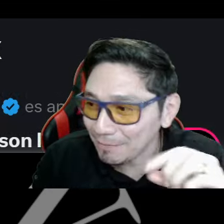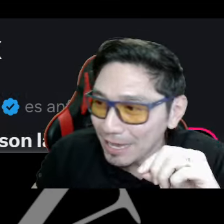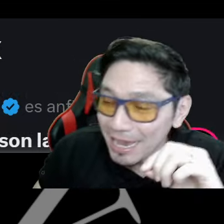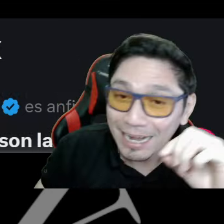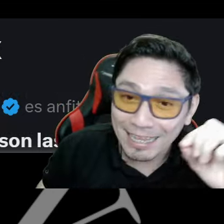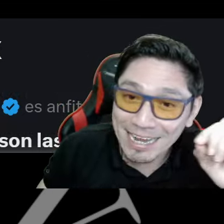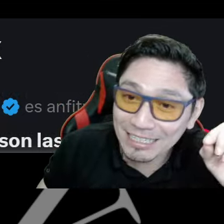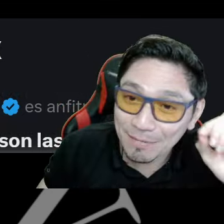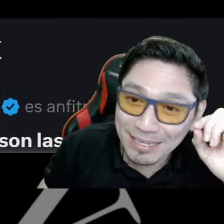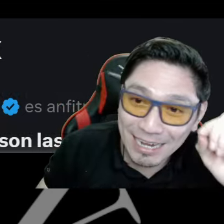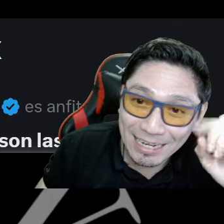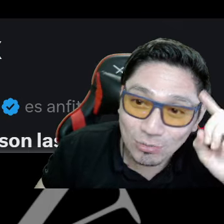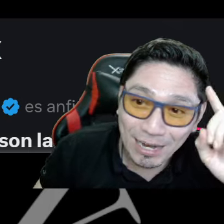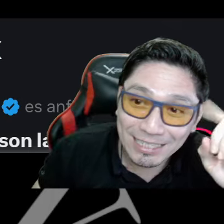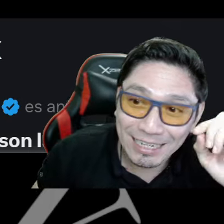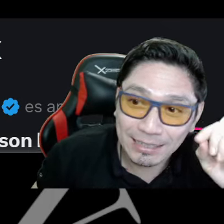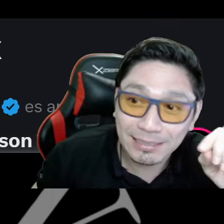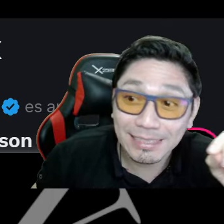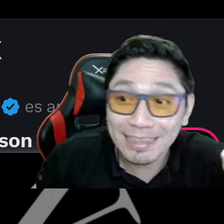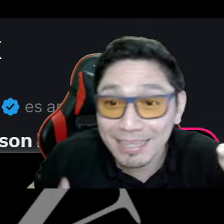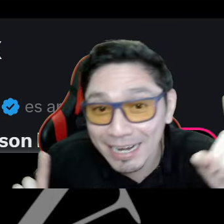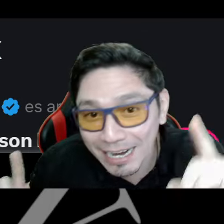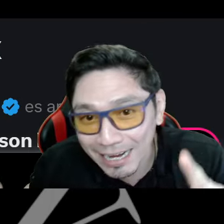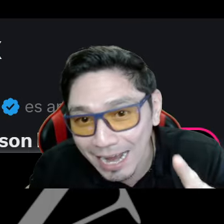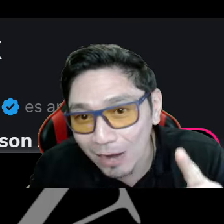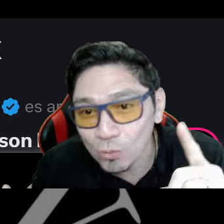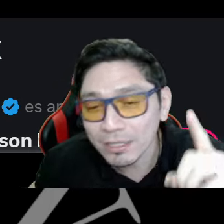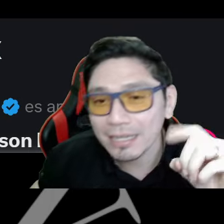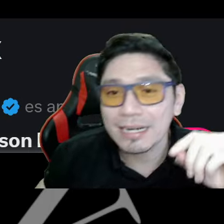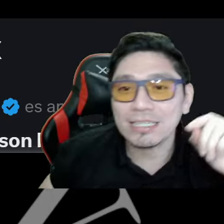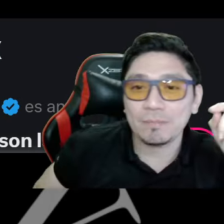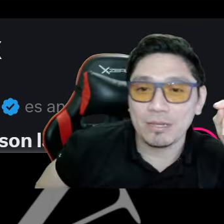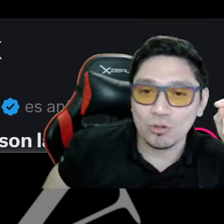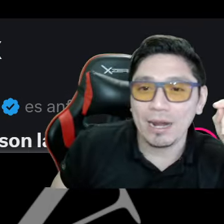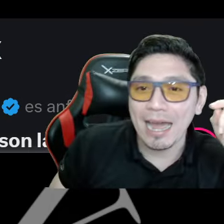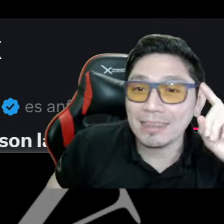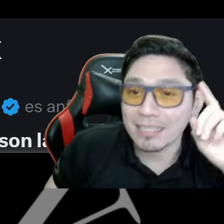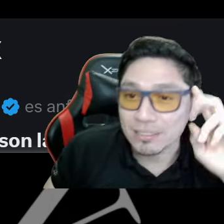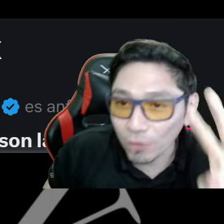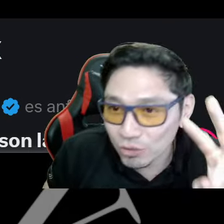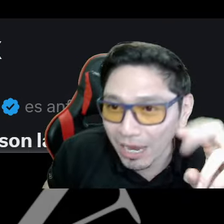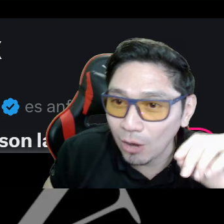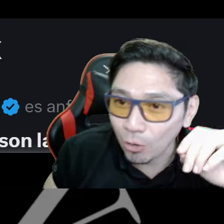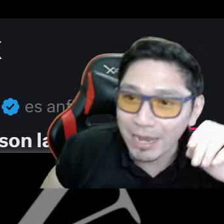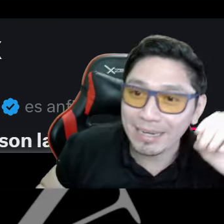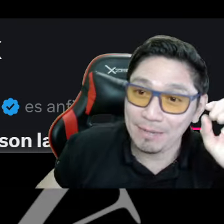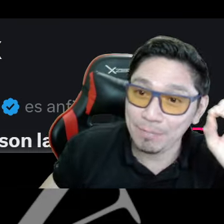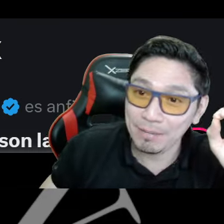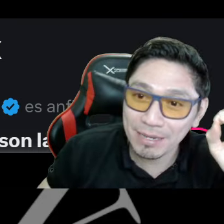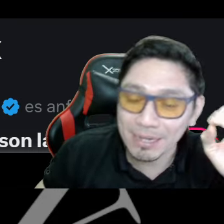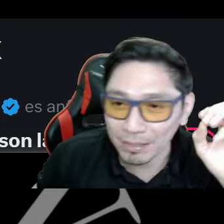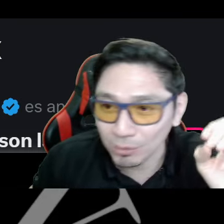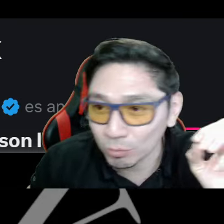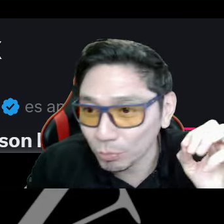variar la derecha mexicana y su candidata Se entregan a la ultraderecha española antes vox ahora el